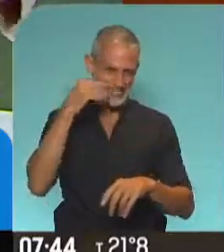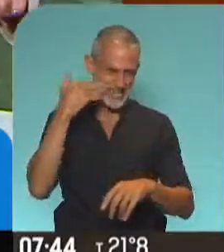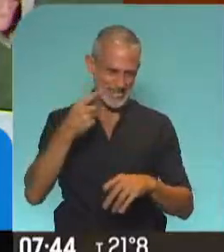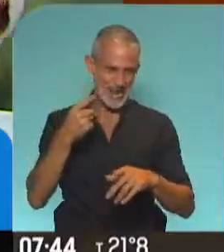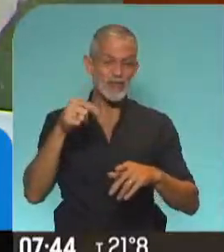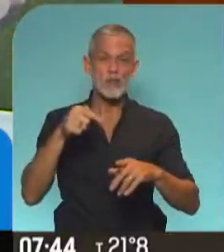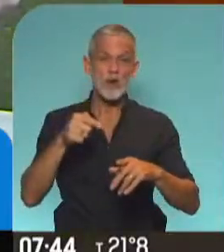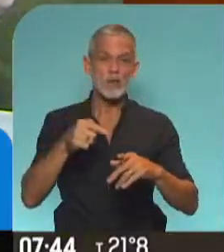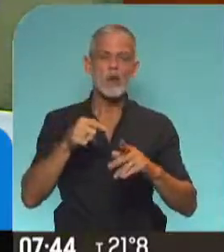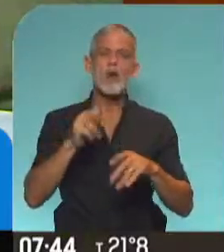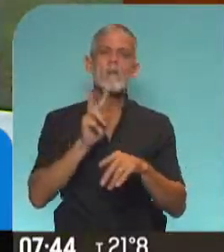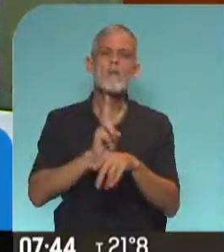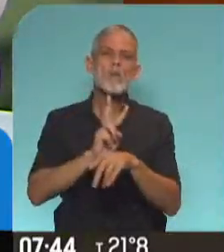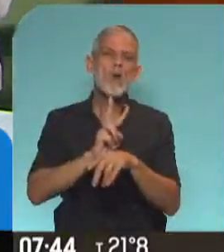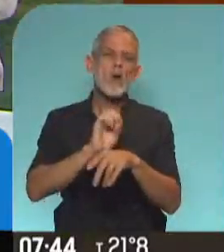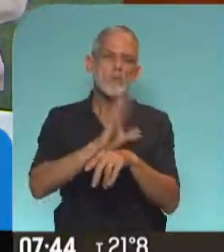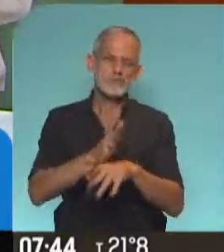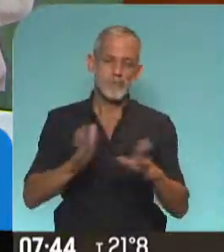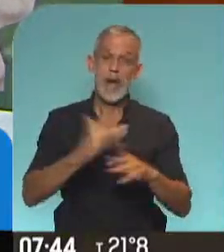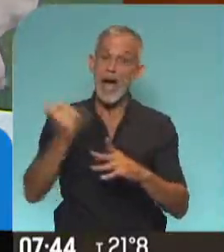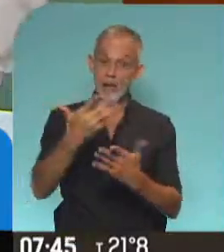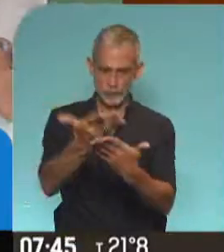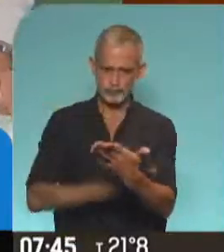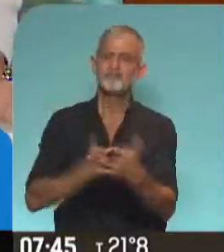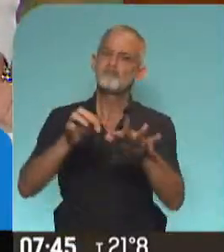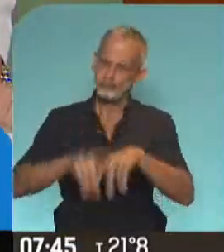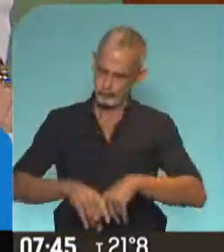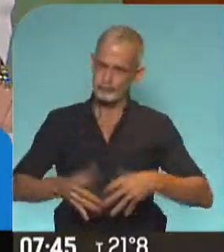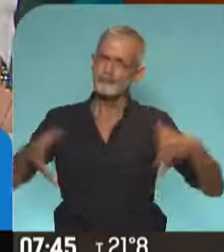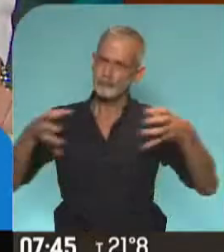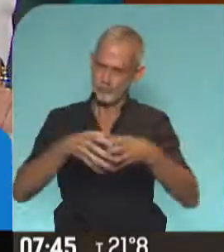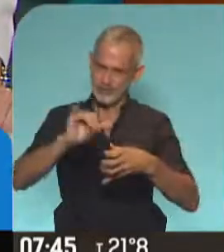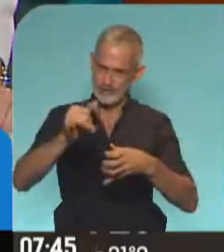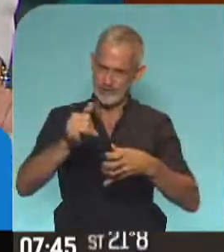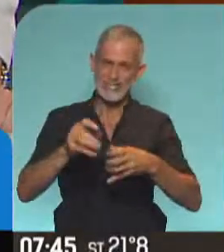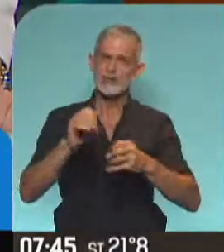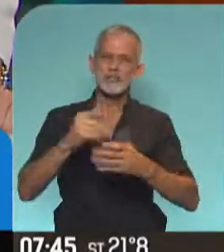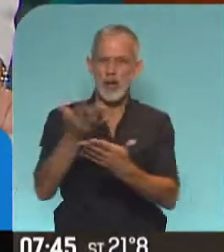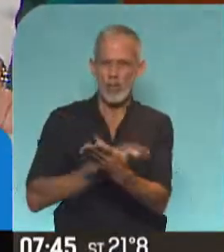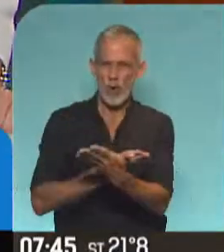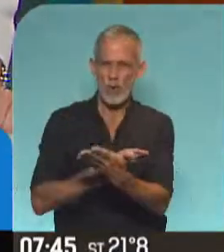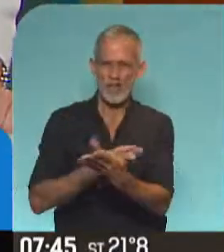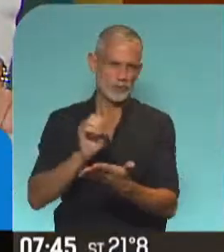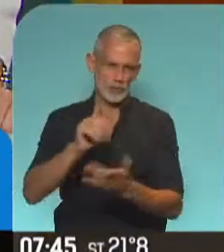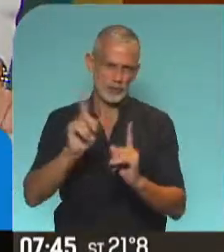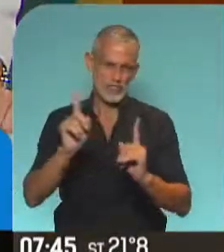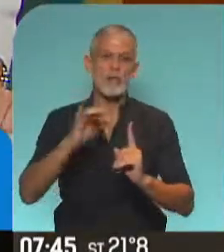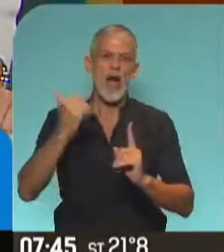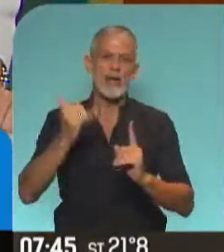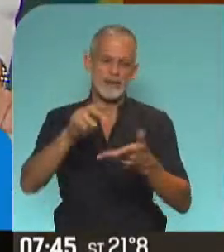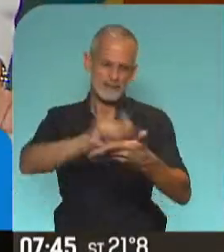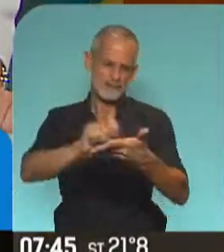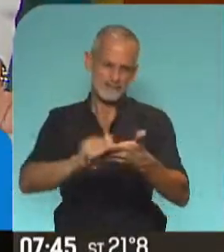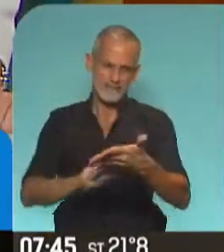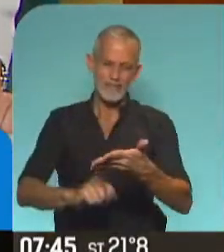y los protocolos por el tema de la pandemia, pero ¿va a haber un documento conjunto? Hay un documento conjunto, en realidad no se llama documento en este caso, pero sí un pliego de